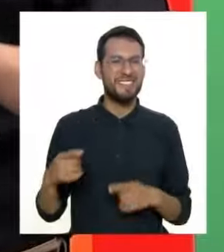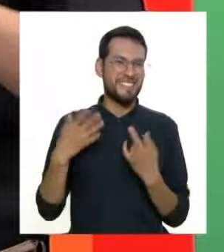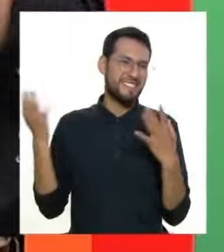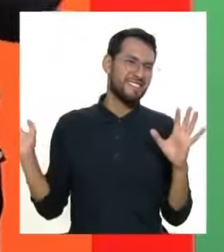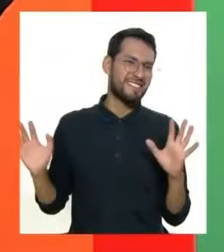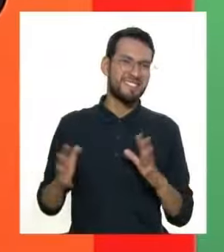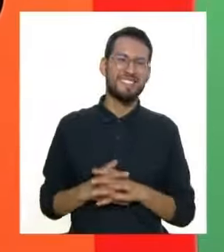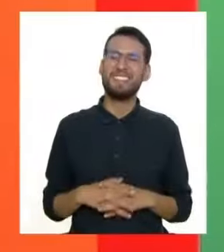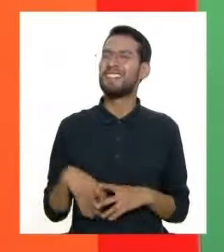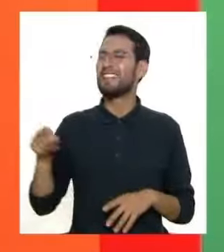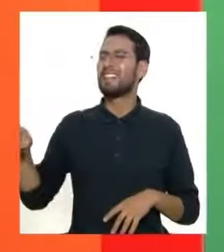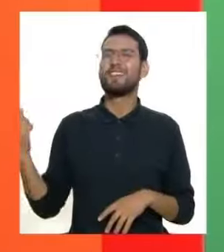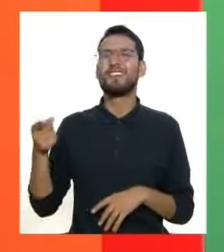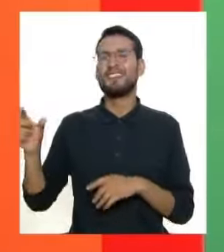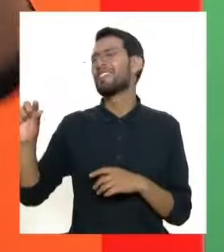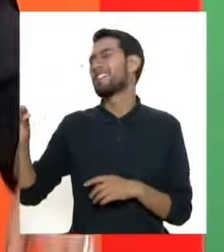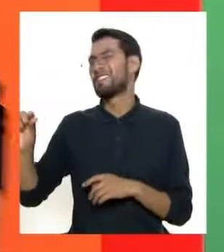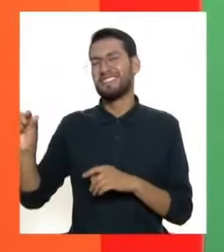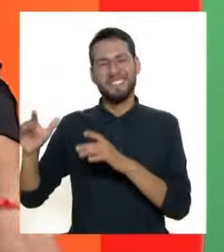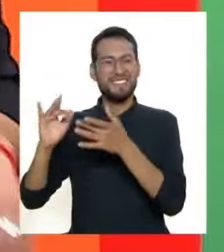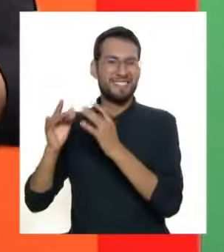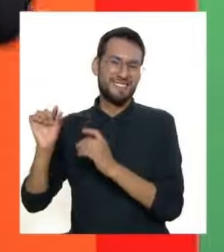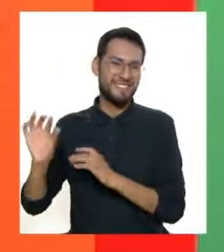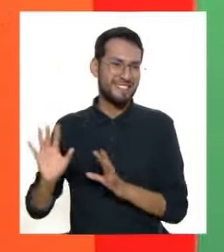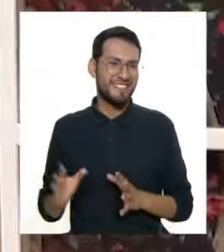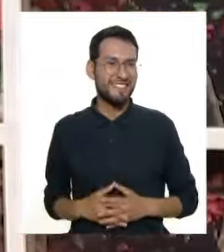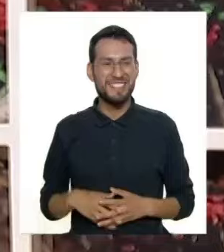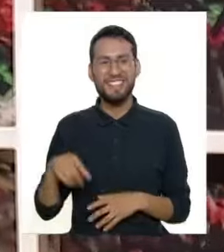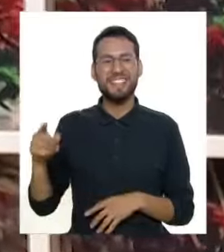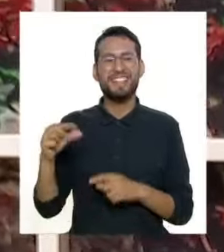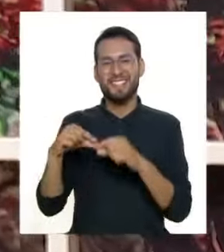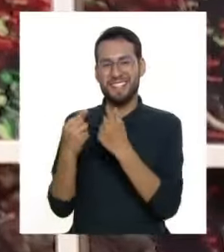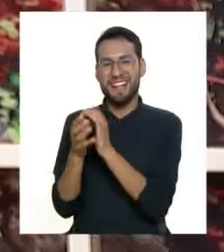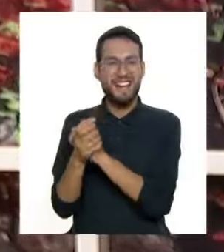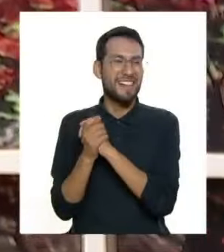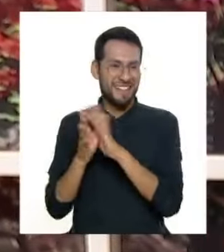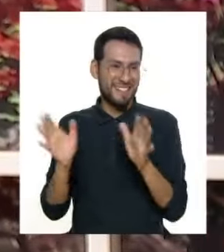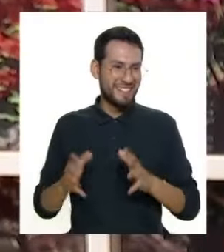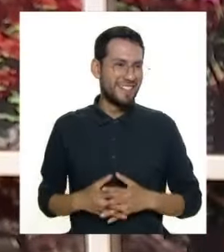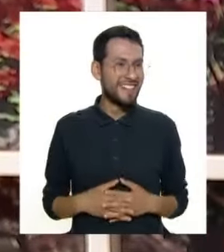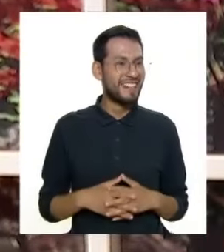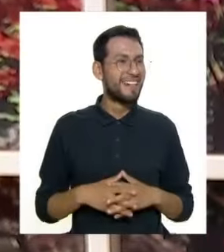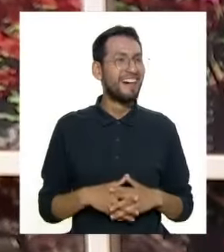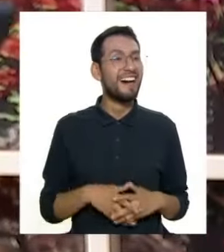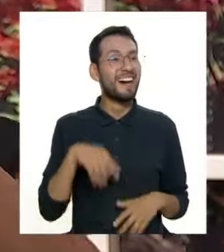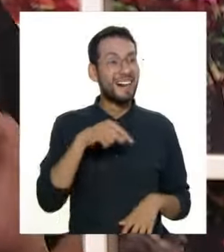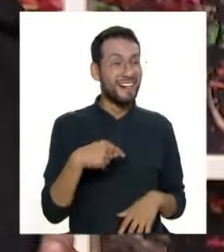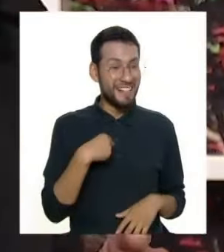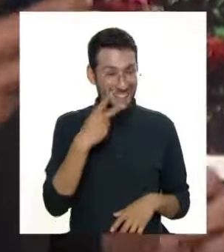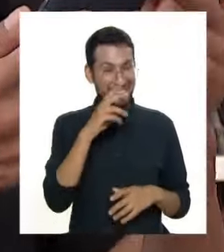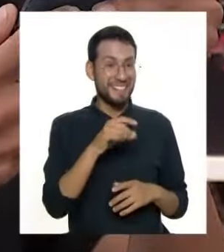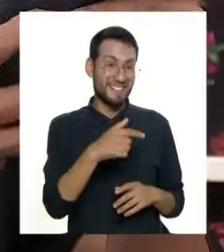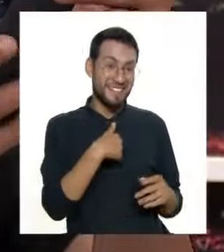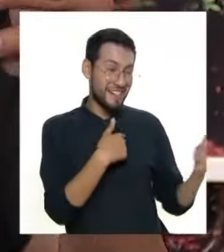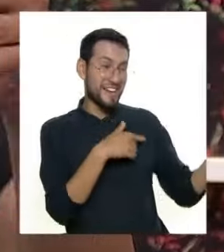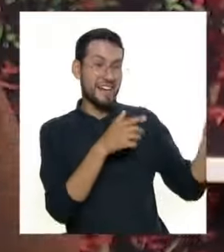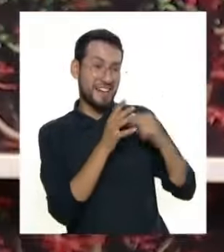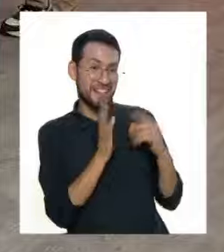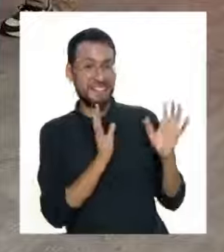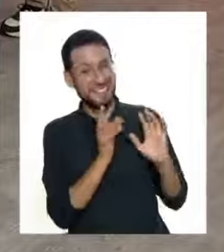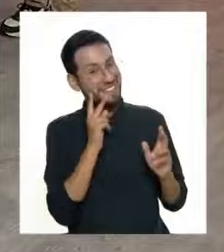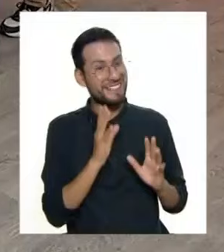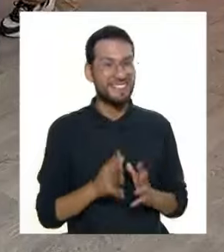Dios. Esa es su red social más chiquita. Sí, claro. Y dice, es el de su grupo de amigos. Está evaluando si me va a seguir. Okay. Sí, claro, obvio.